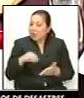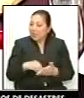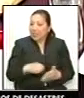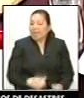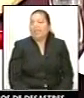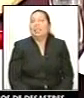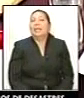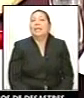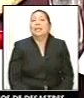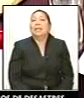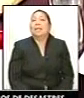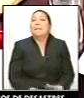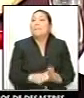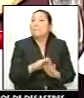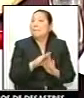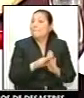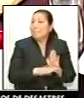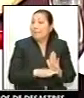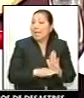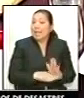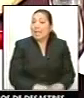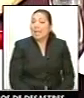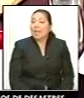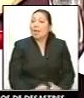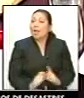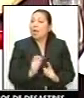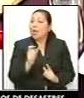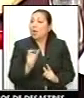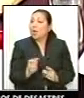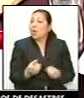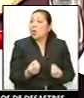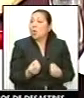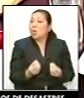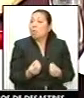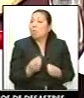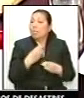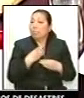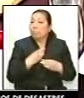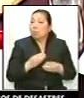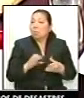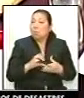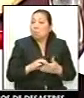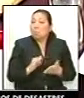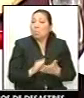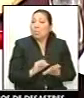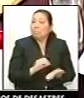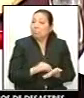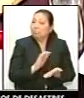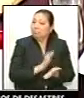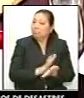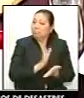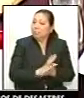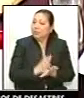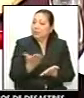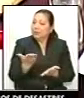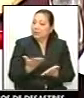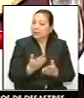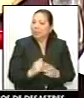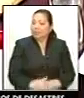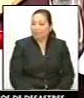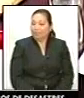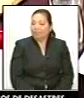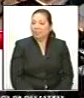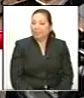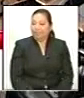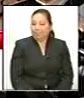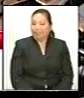que tiene menor cantidad de congresistas como un miembro, sí se puede aplicar tranquilamente la proporcionalidad y el pluralismo, presidenta.